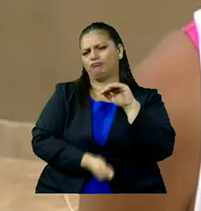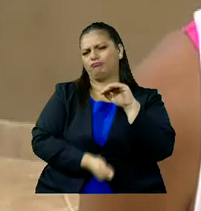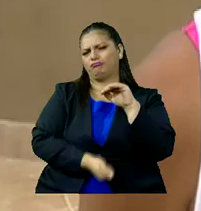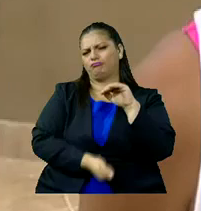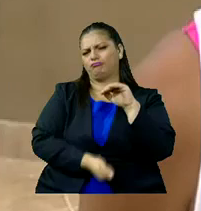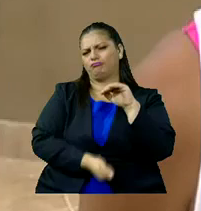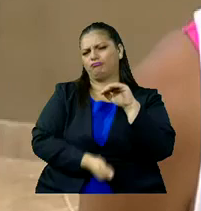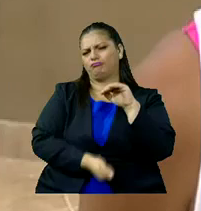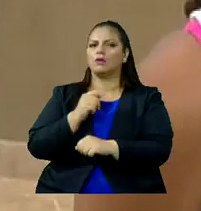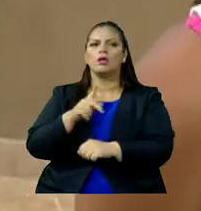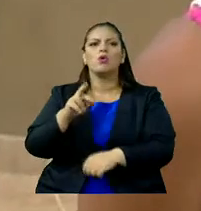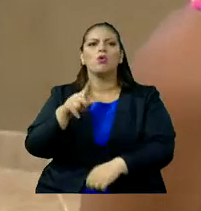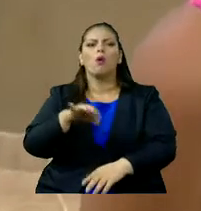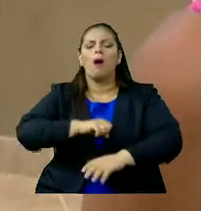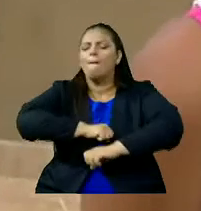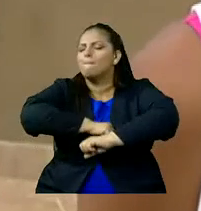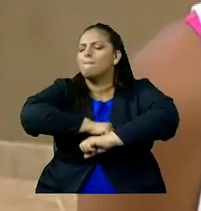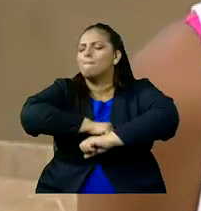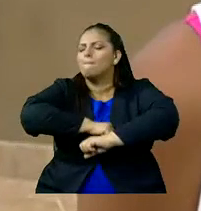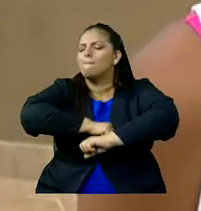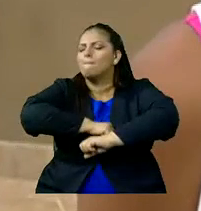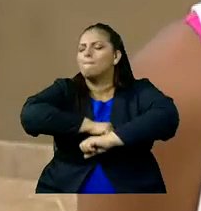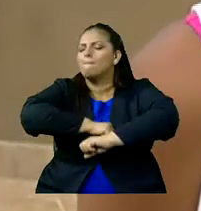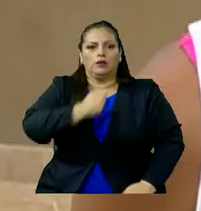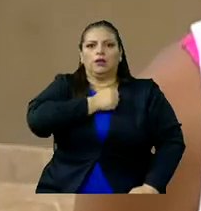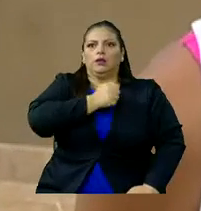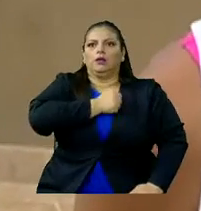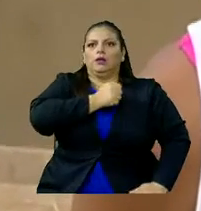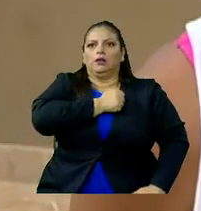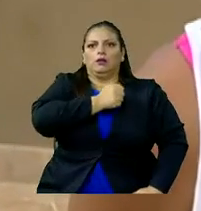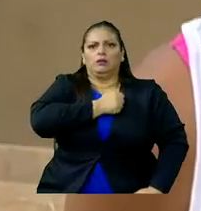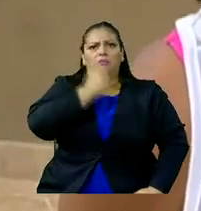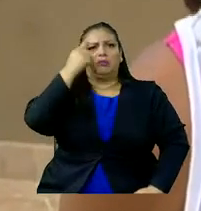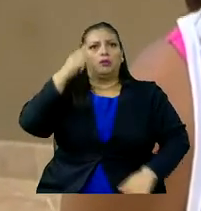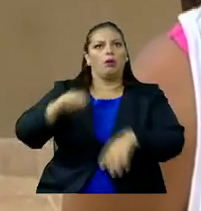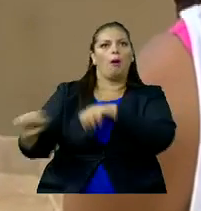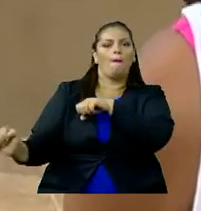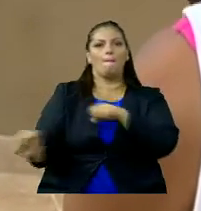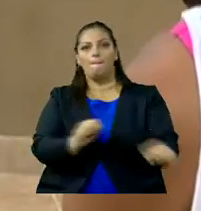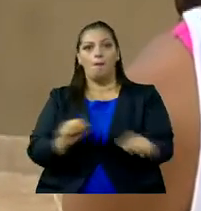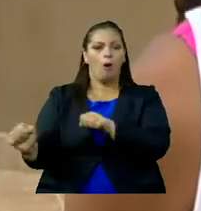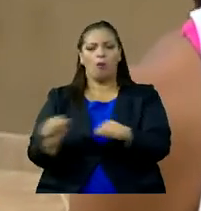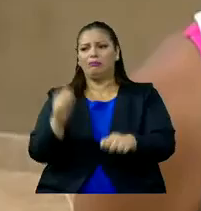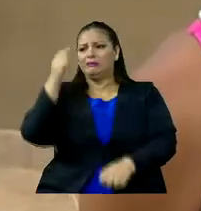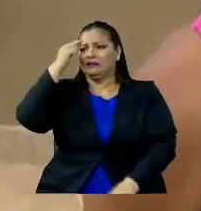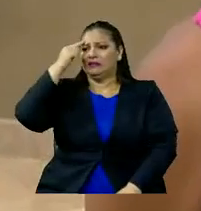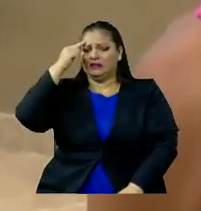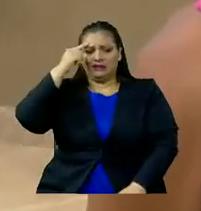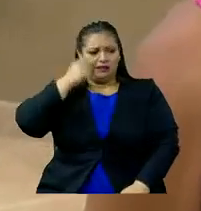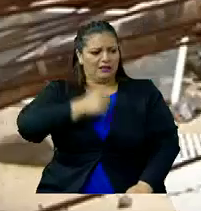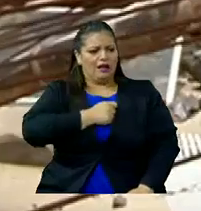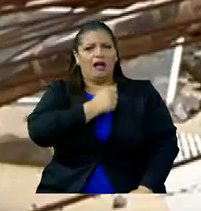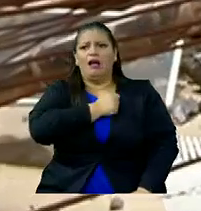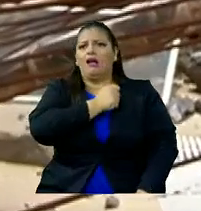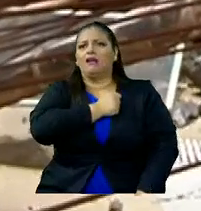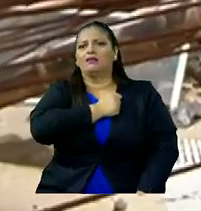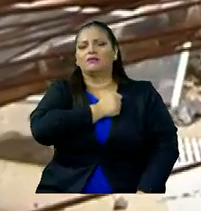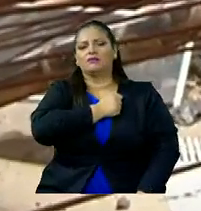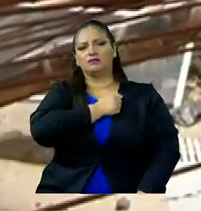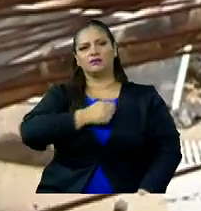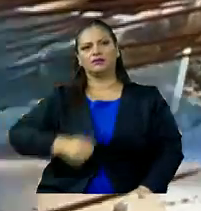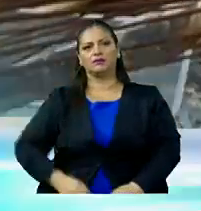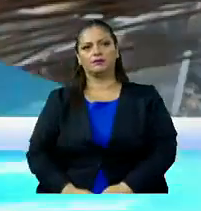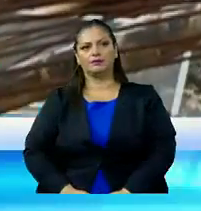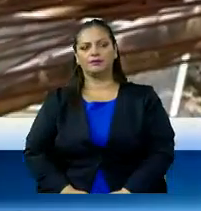Y la explosión. Nosotros nos pegamos un susto, porque con esto de los terremotos y esa vaina, chuta, pensábamos que era eso. Los inquilinos